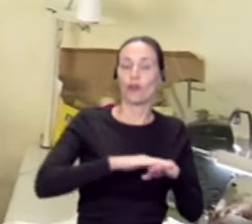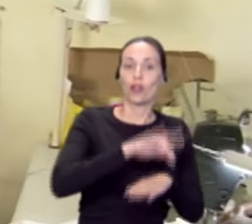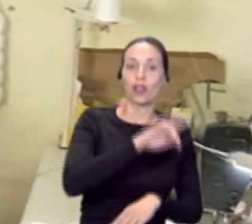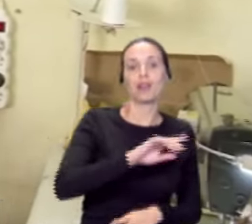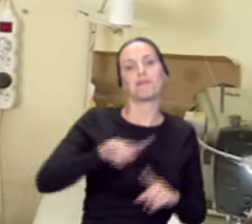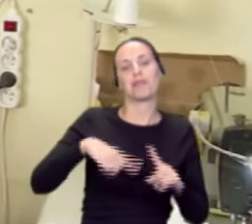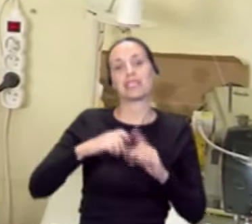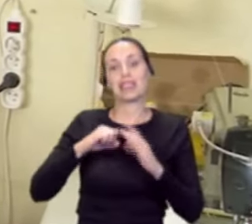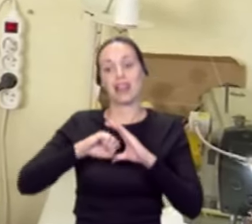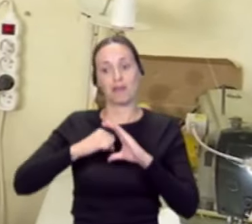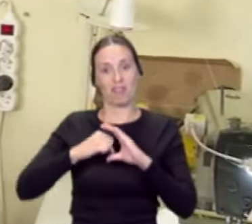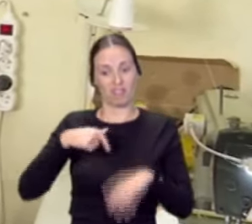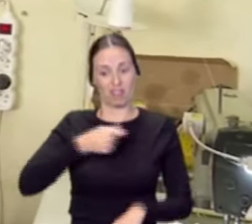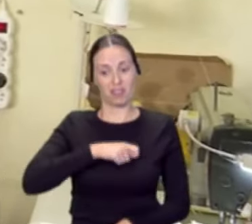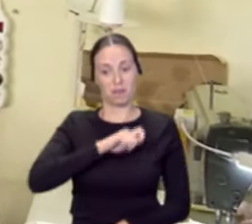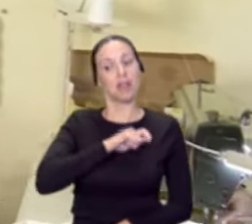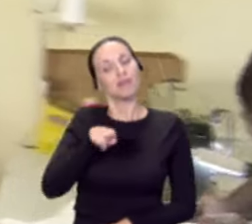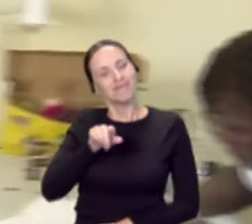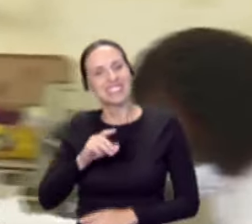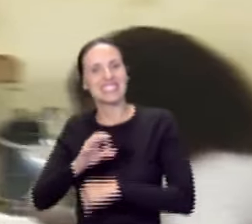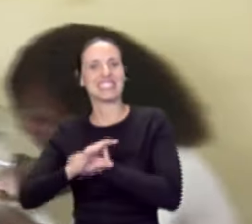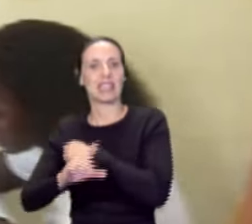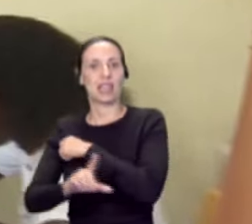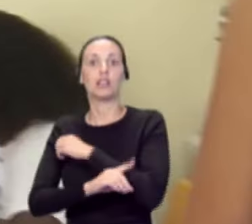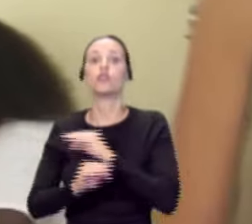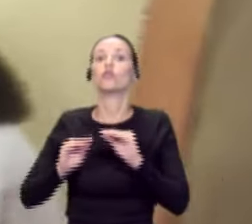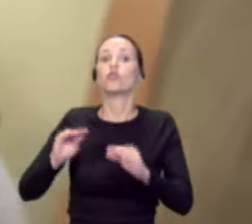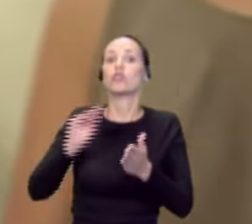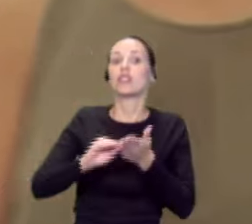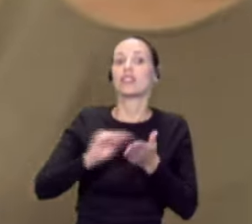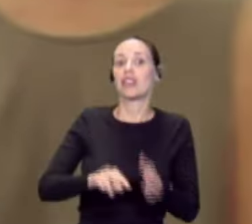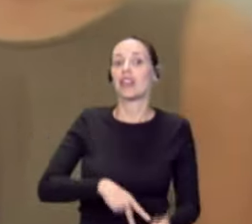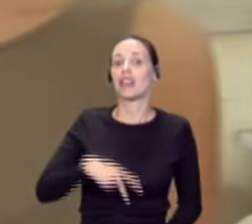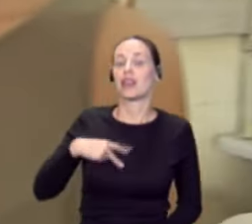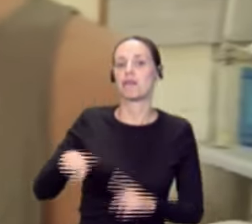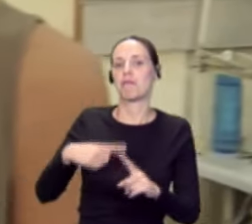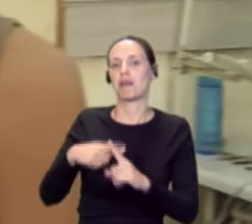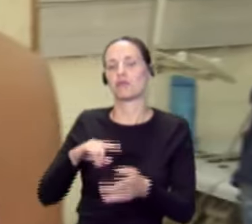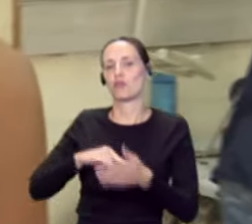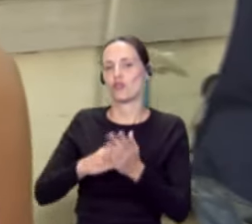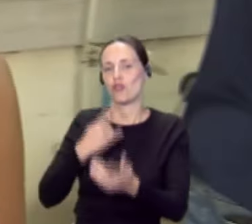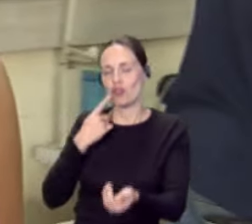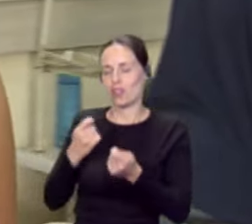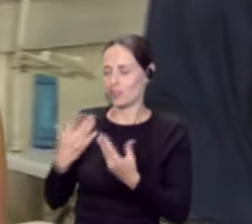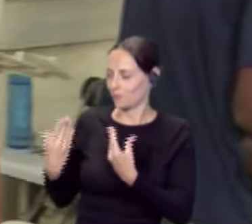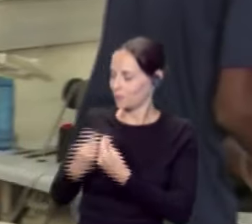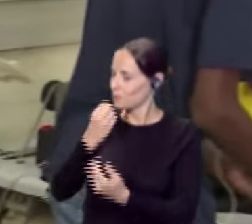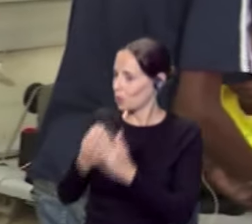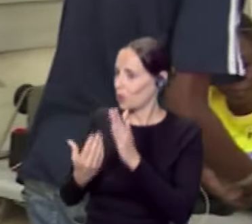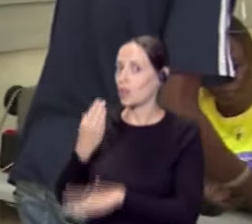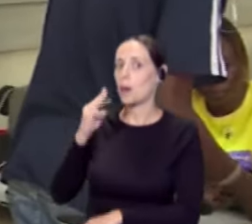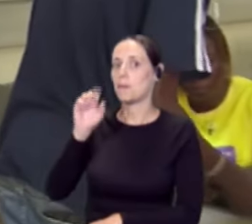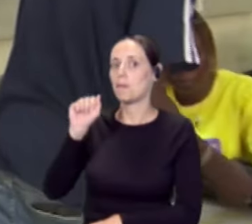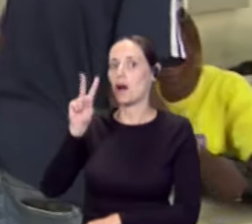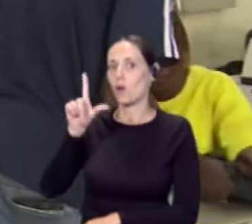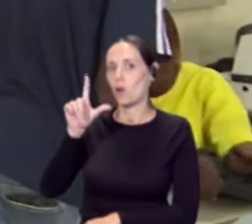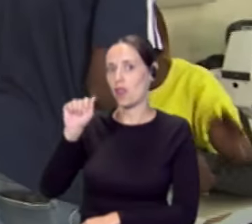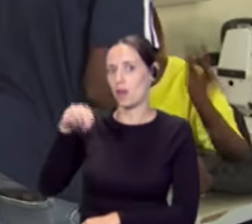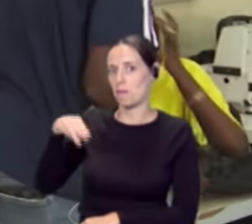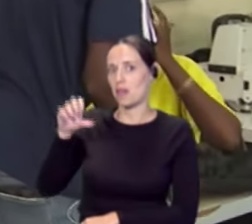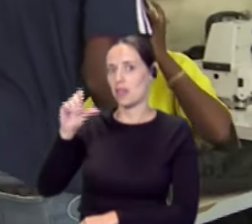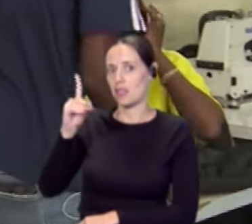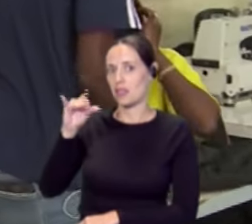Comercio de España en Senegal. Nos acompaña su secretaria general, también coordinadora de este proyecto. Muy buenos días. Paula Medina. Hola, muy buenos